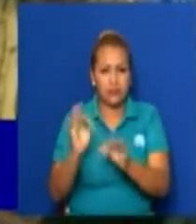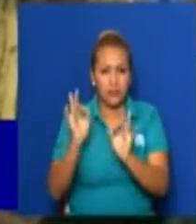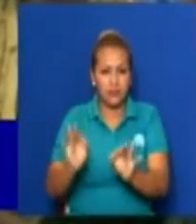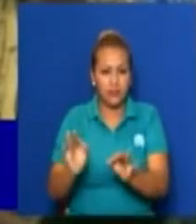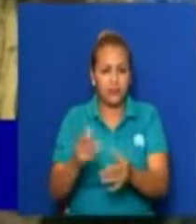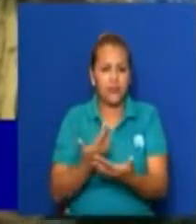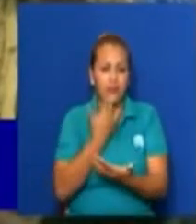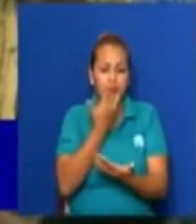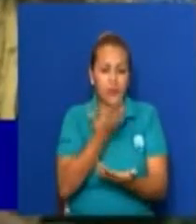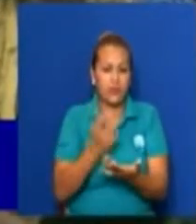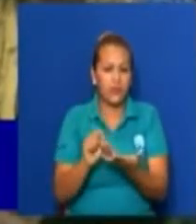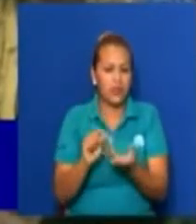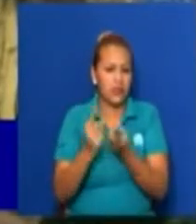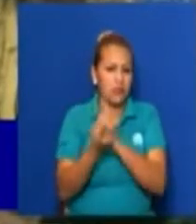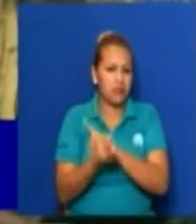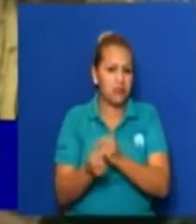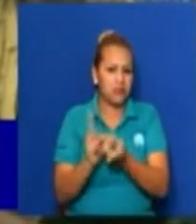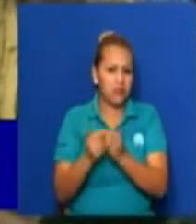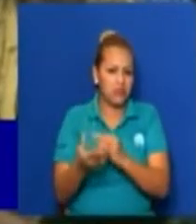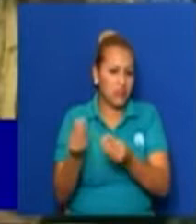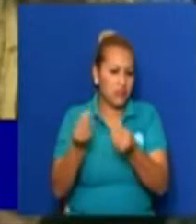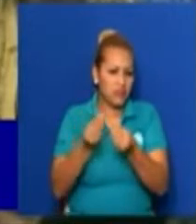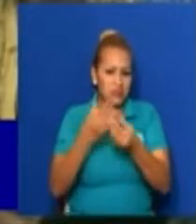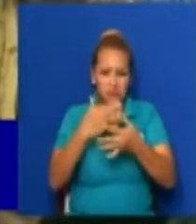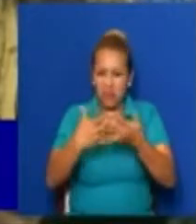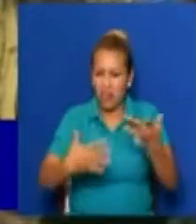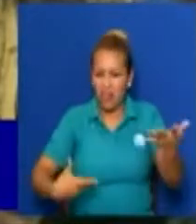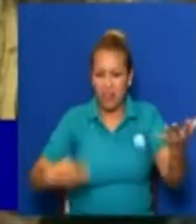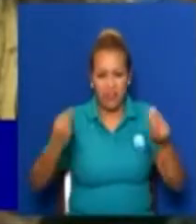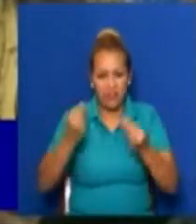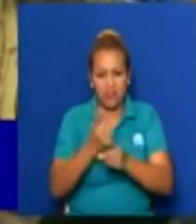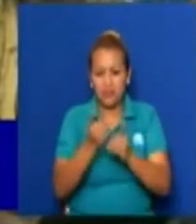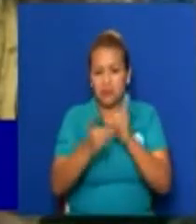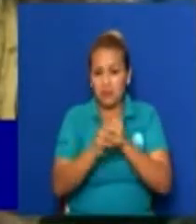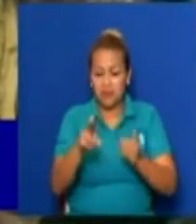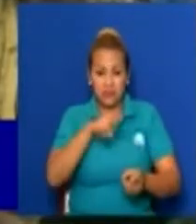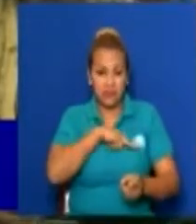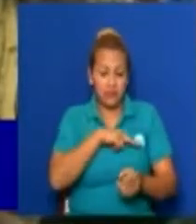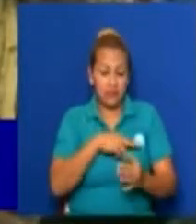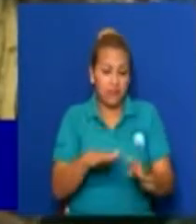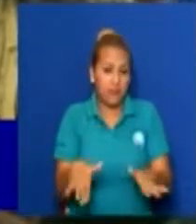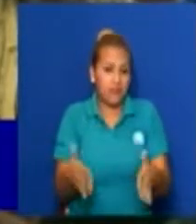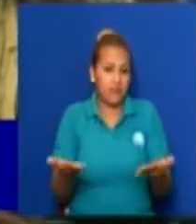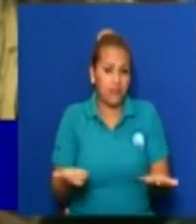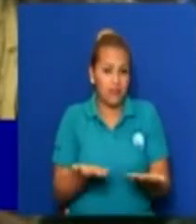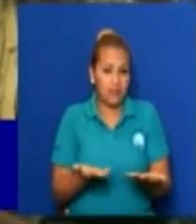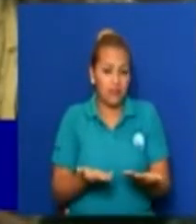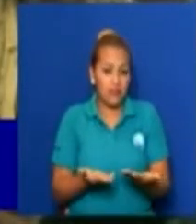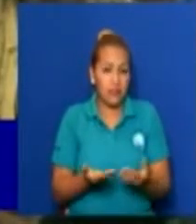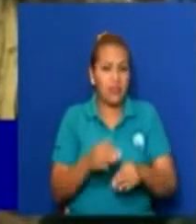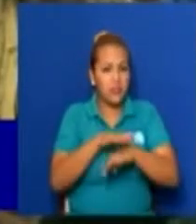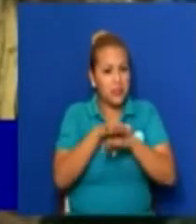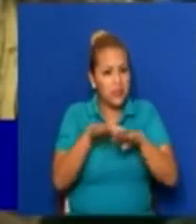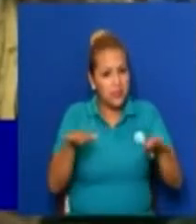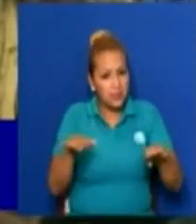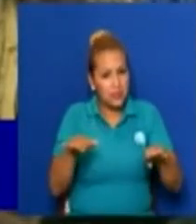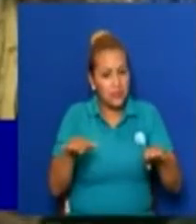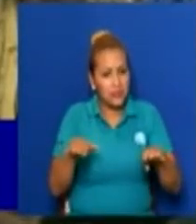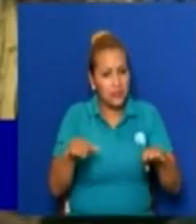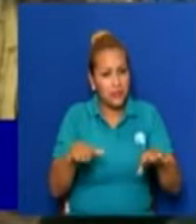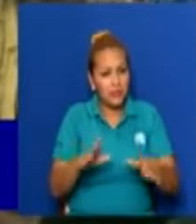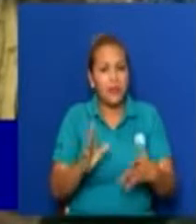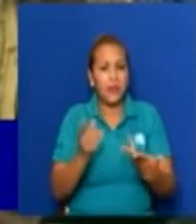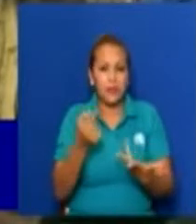la traslación, la capacitación, etcétera, debe de existir. Concluyo, para